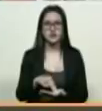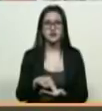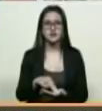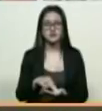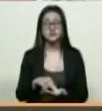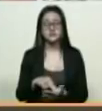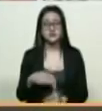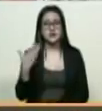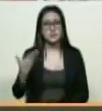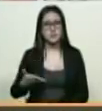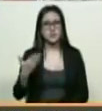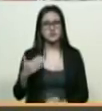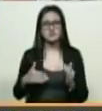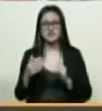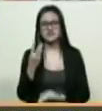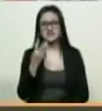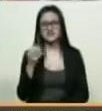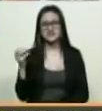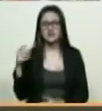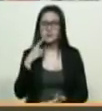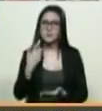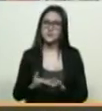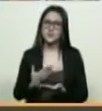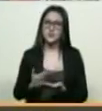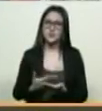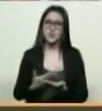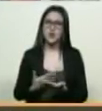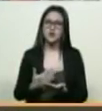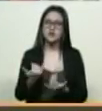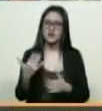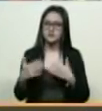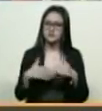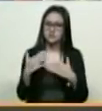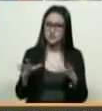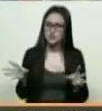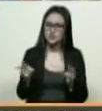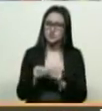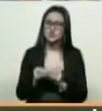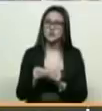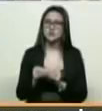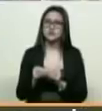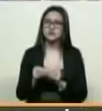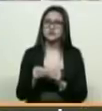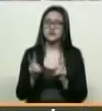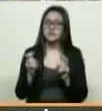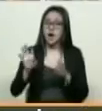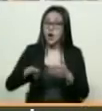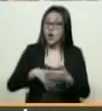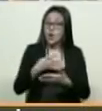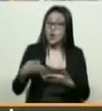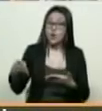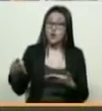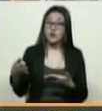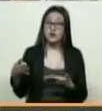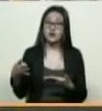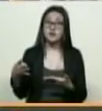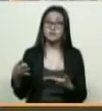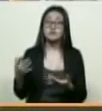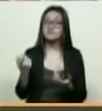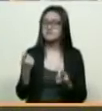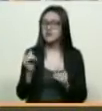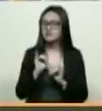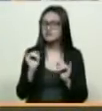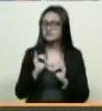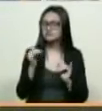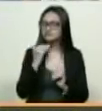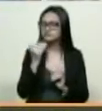bien significativo de más de 300 propuestas que estamos en proceso de sistematización y en el marco de nuestro cronograma pues terminar las